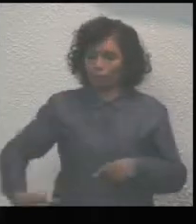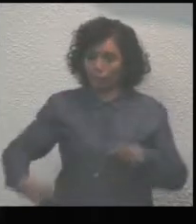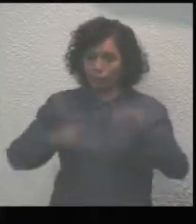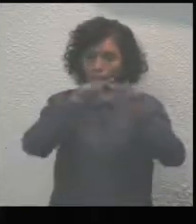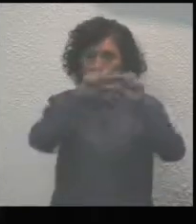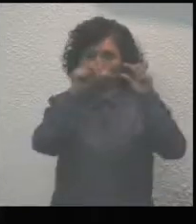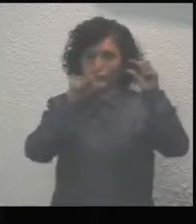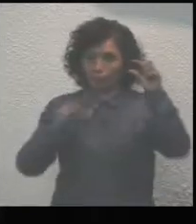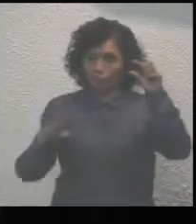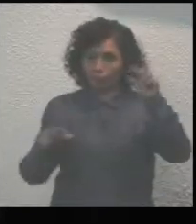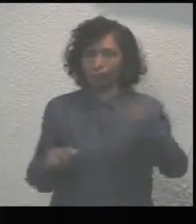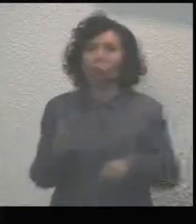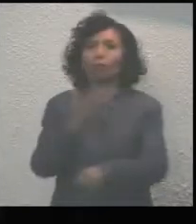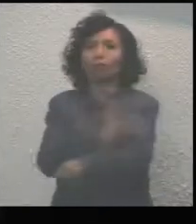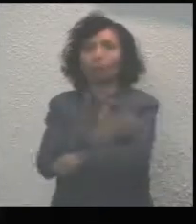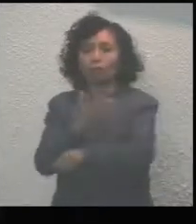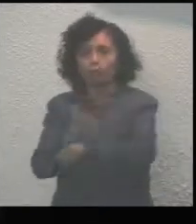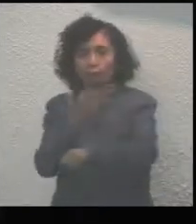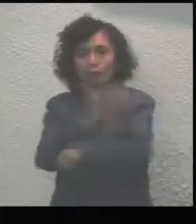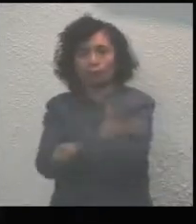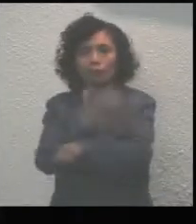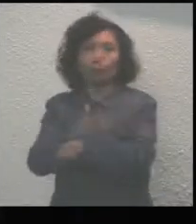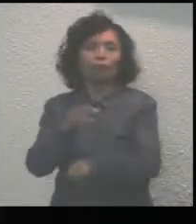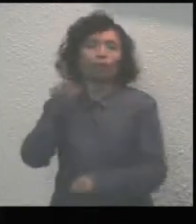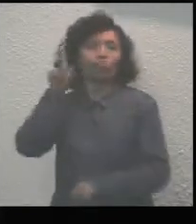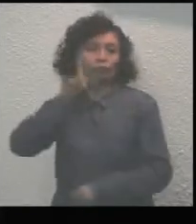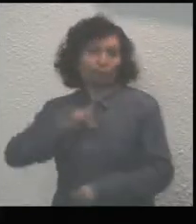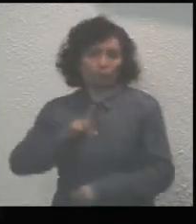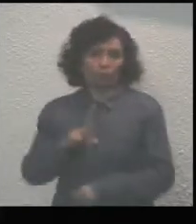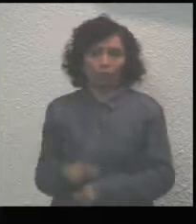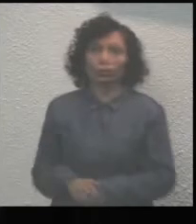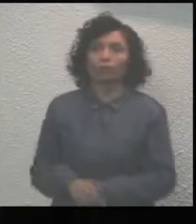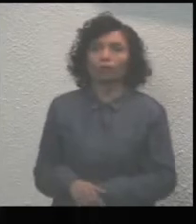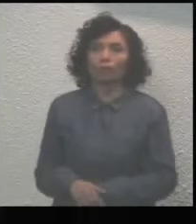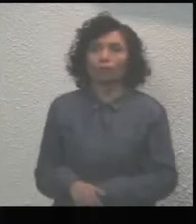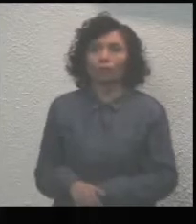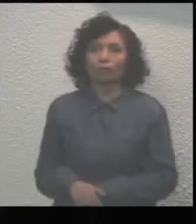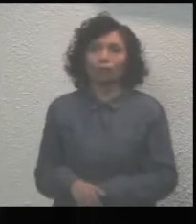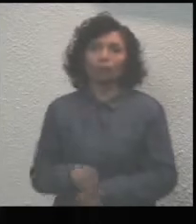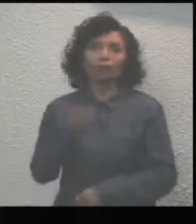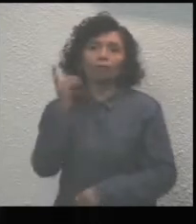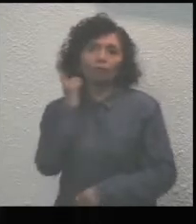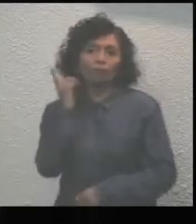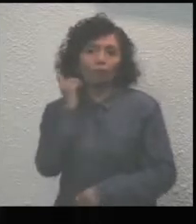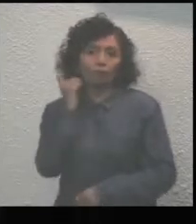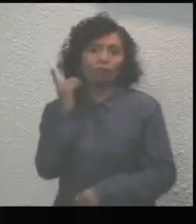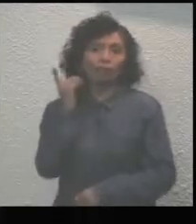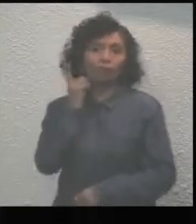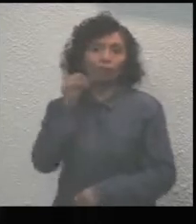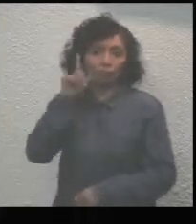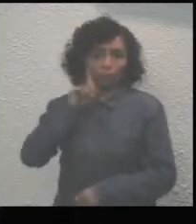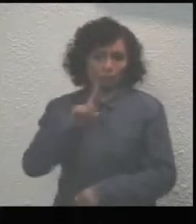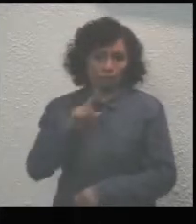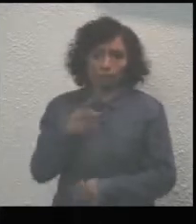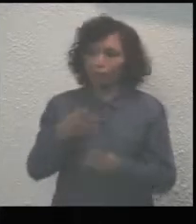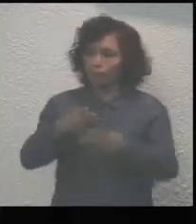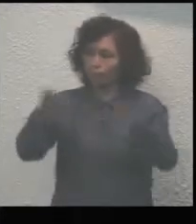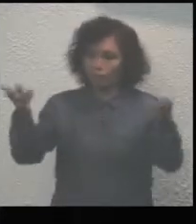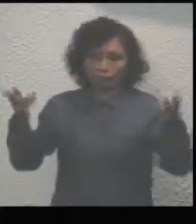República. Compañeras y compañeros diputados de la 17ª legislatura, distinguida